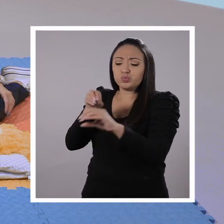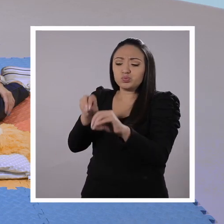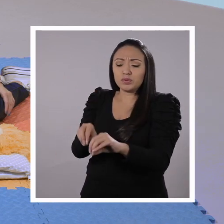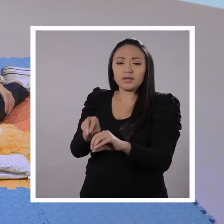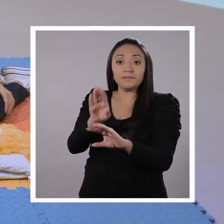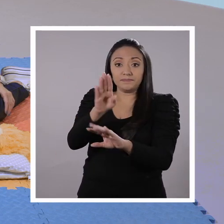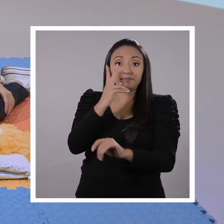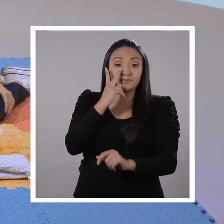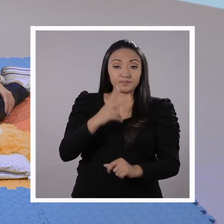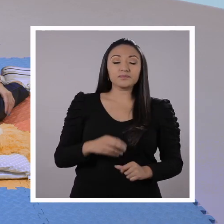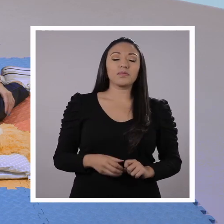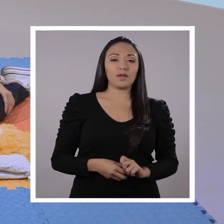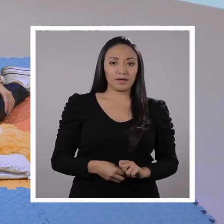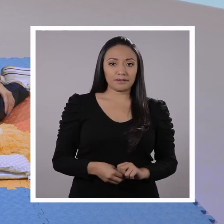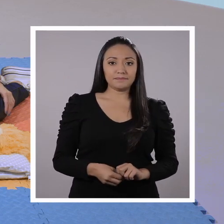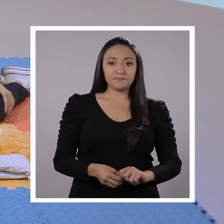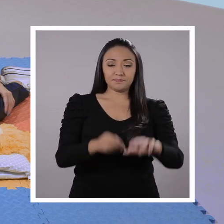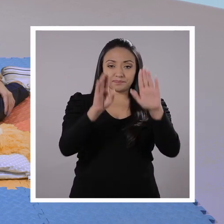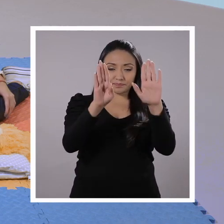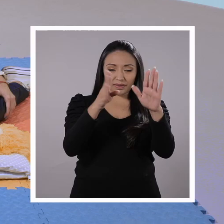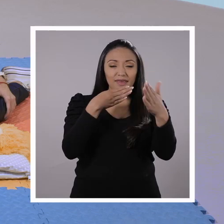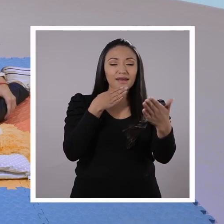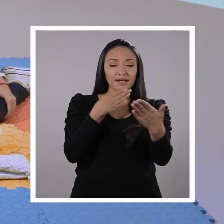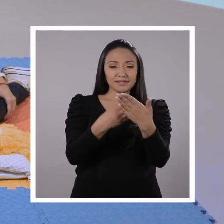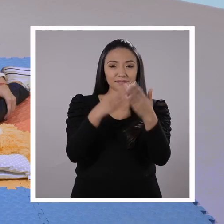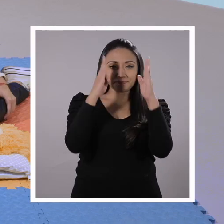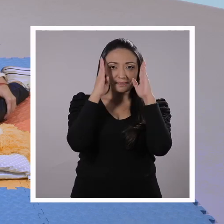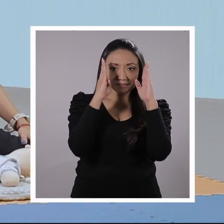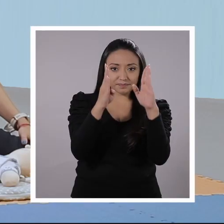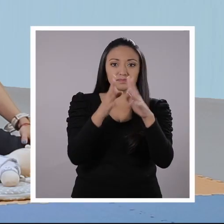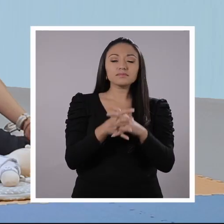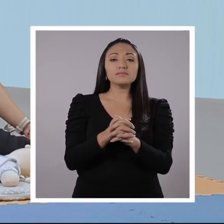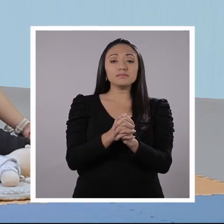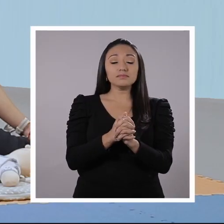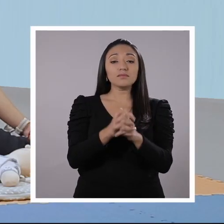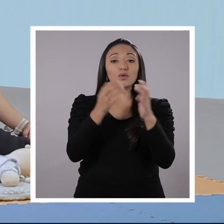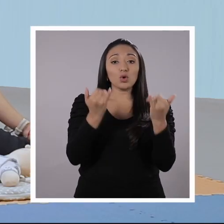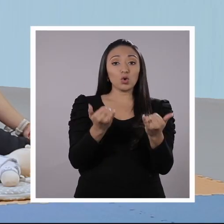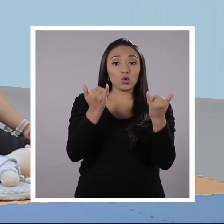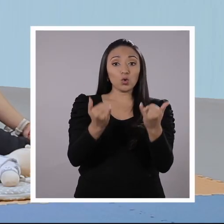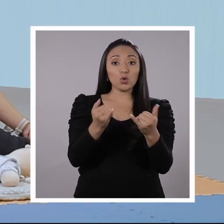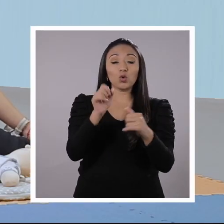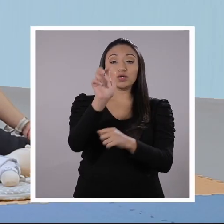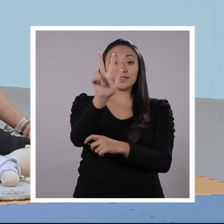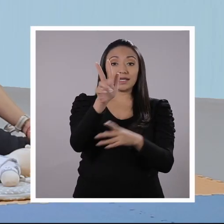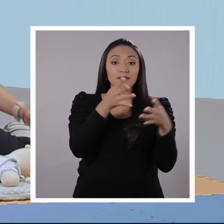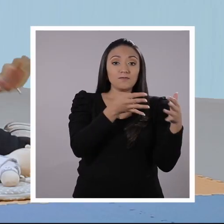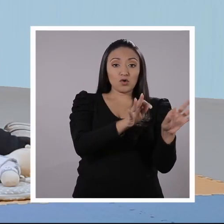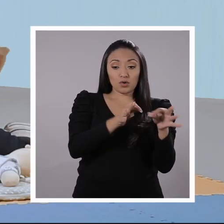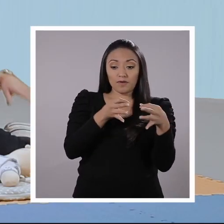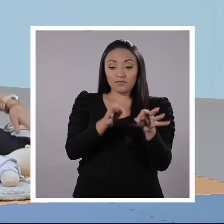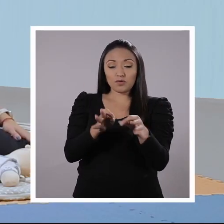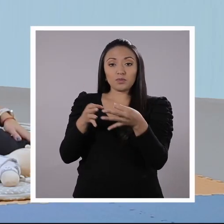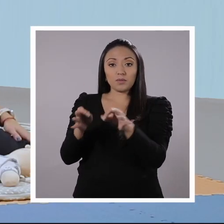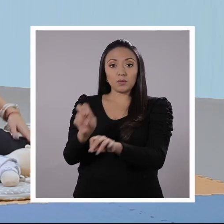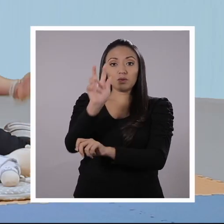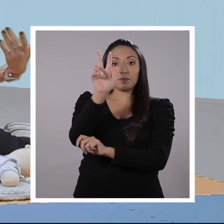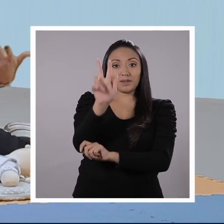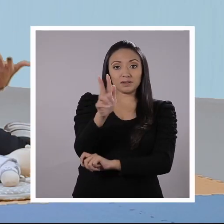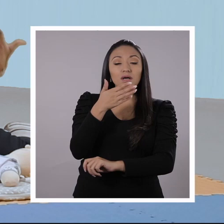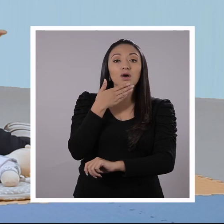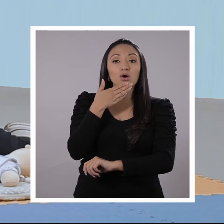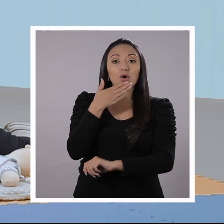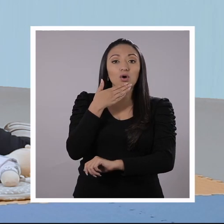Monse, para ver qué nos cuenta el día de hoy. Muchas gracias, Jessy. Quiero contarte que el día de hoy vamos a ver tres formas diferentes